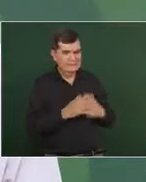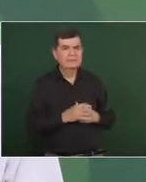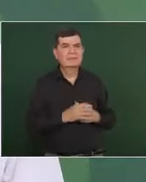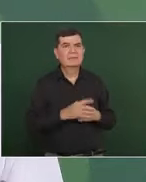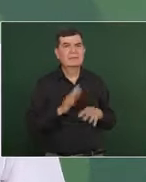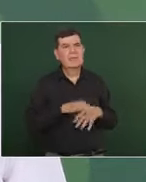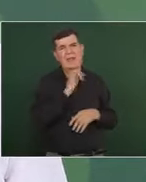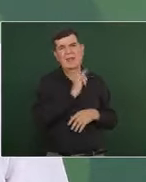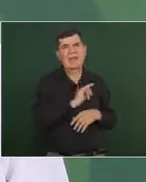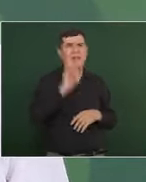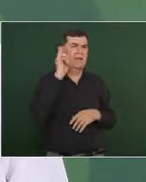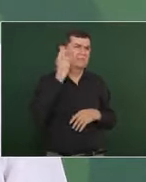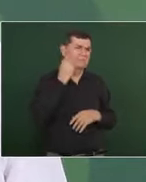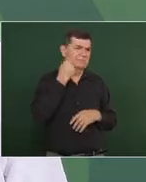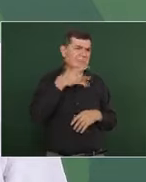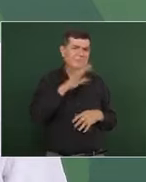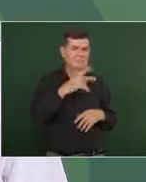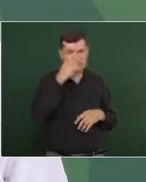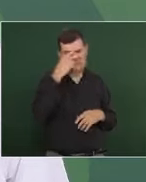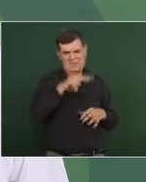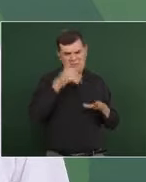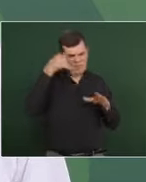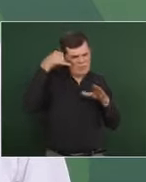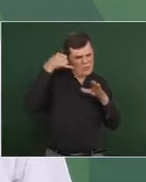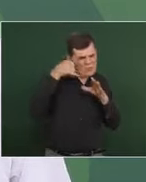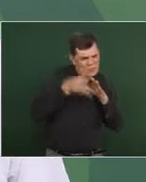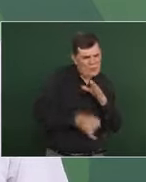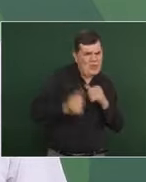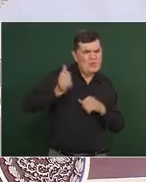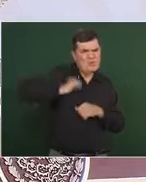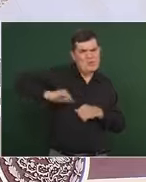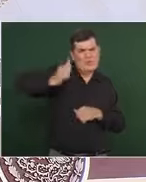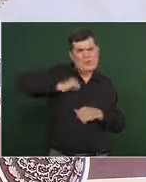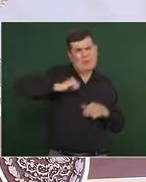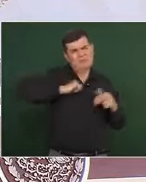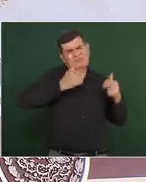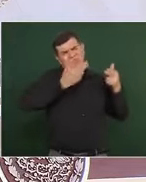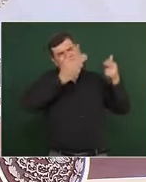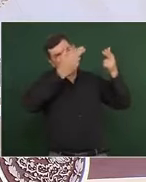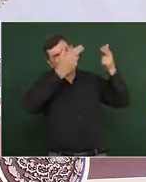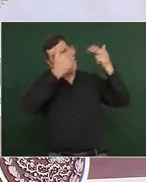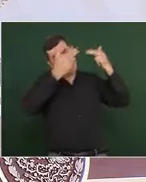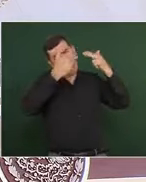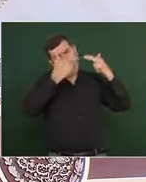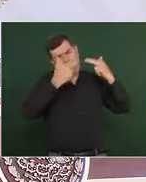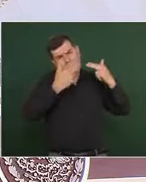de lejos, del México profundo, de siglos.